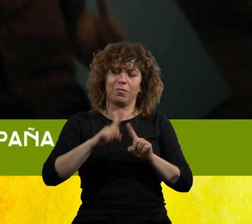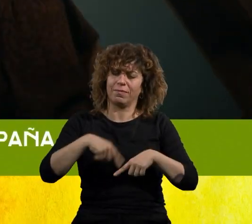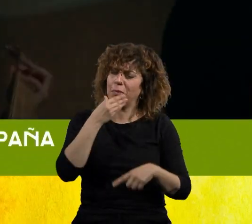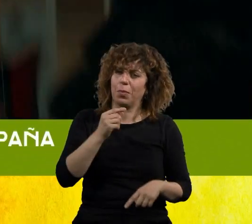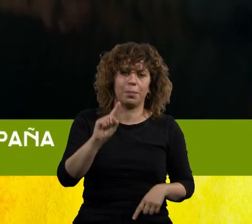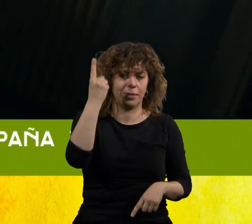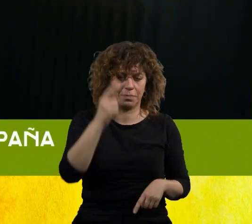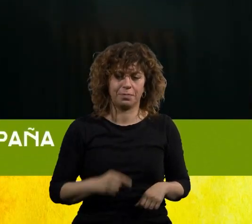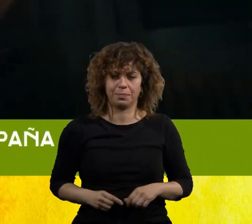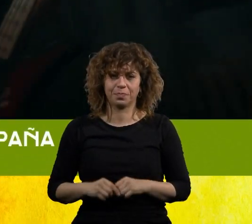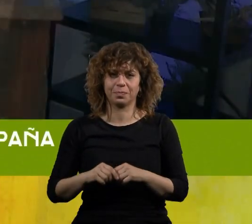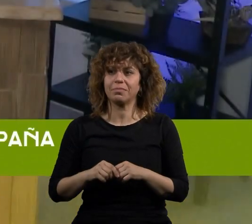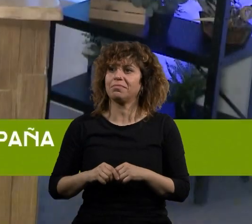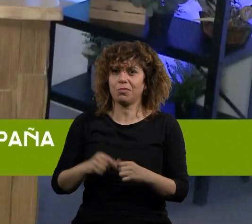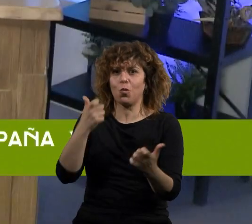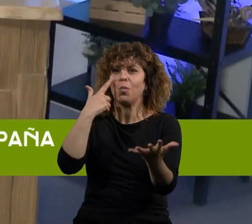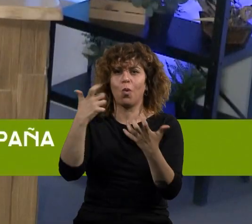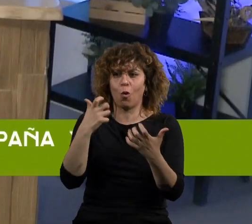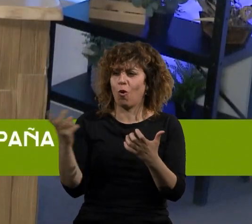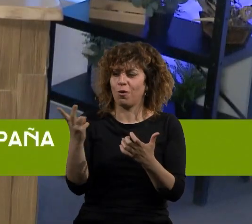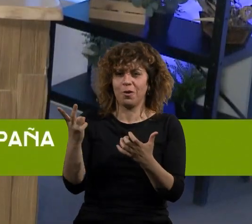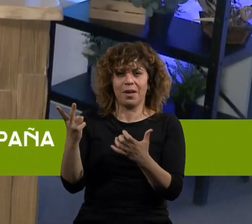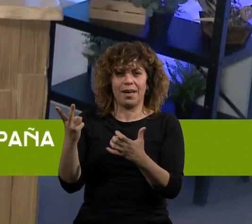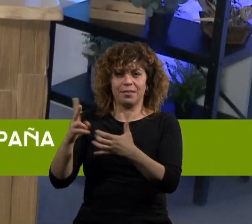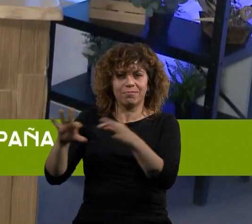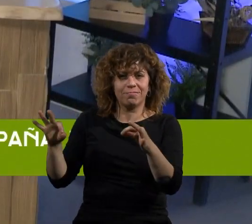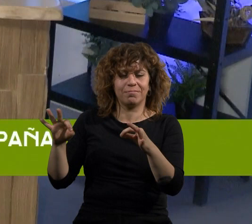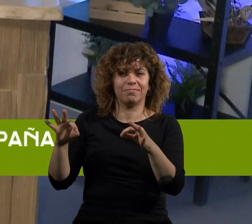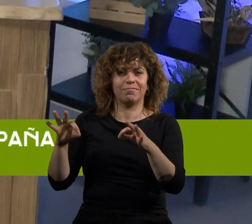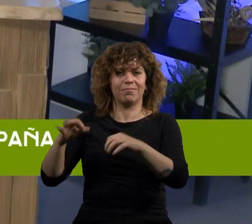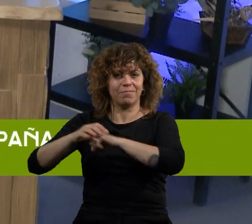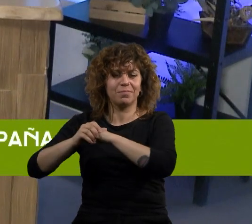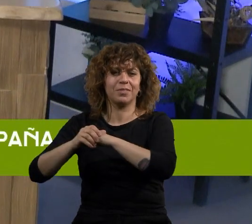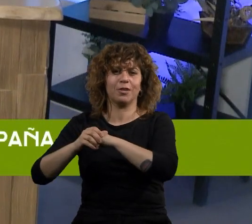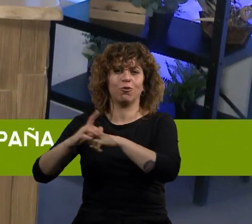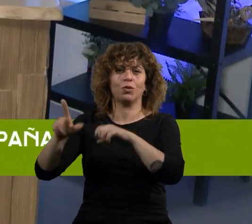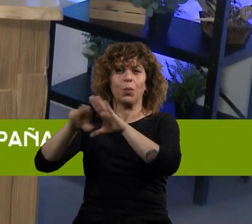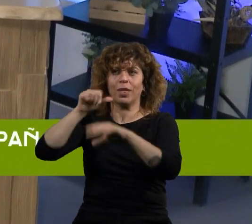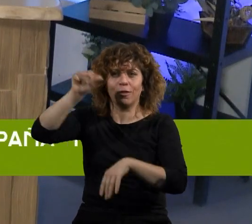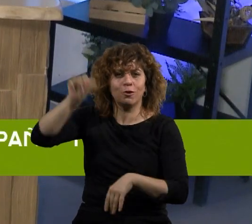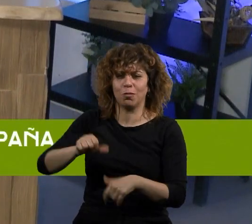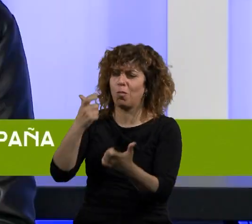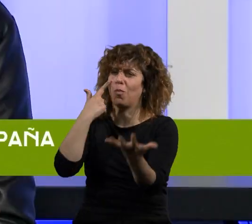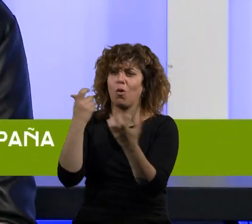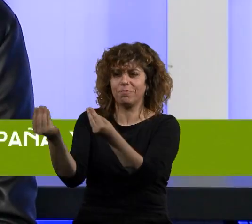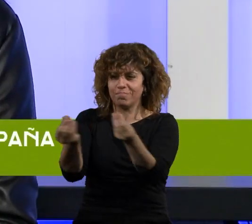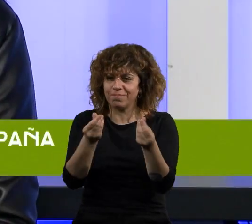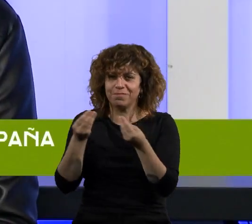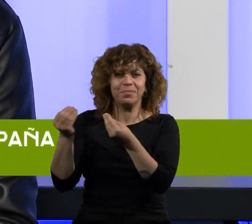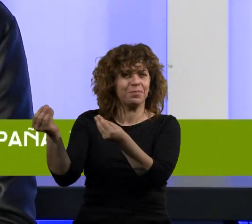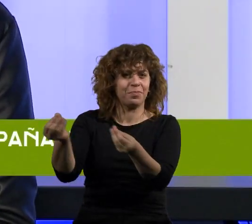bonito que tenemos. Sí, la verdad que se os ve, ¿no? Que sois amigos, que o sea, se reflejan los vídeos musicales, en el buen rollo,